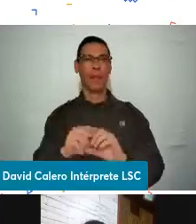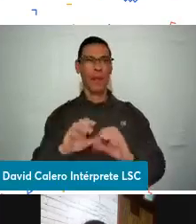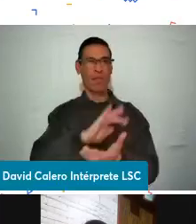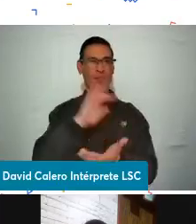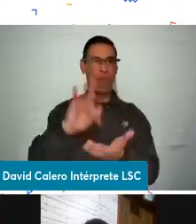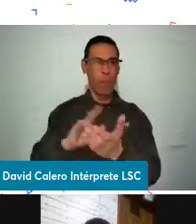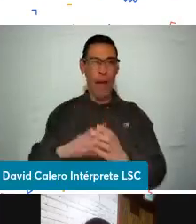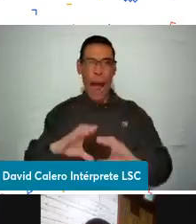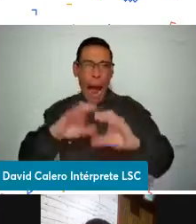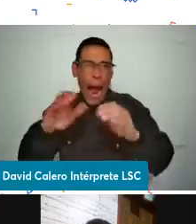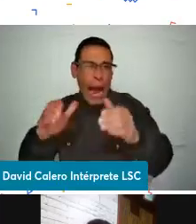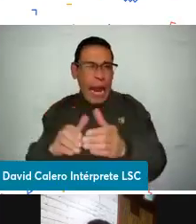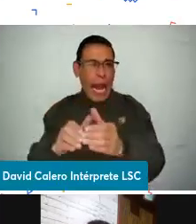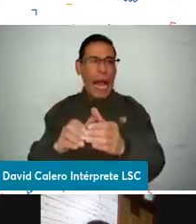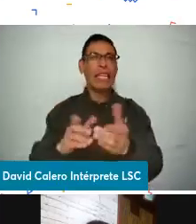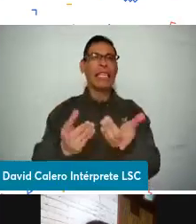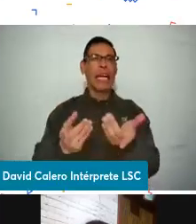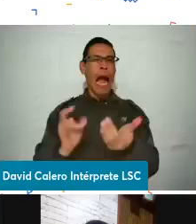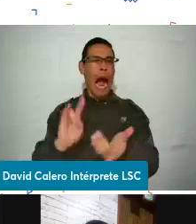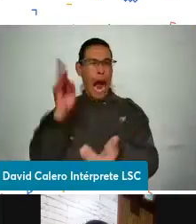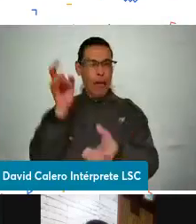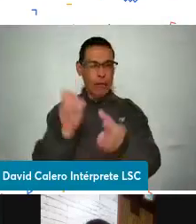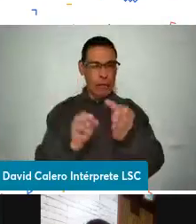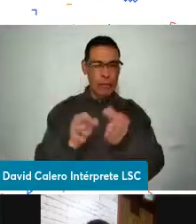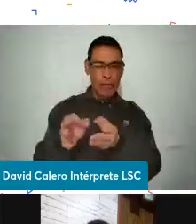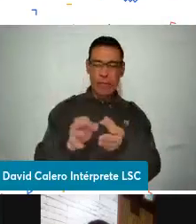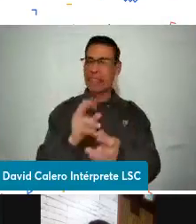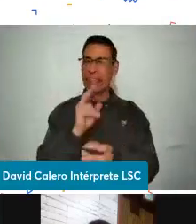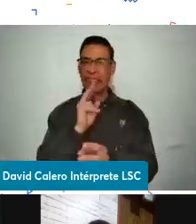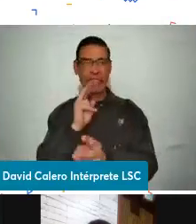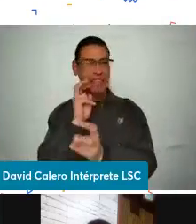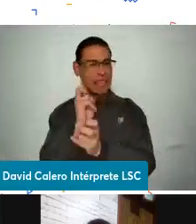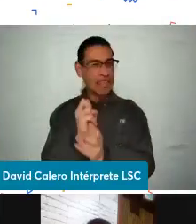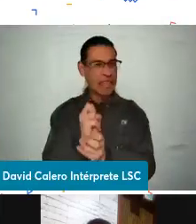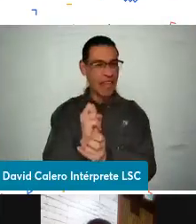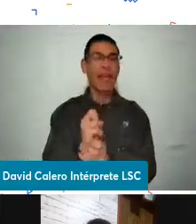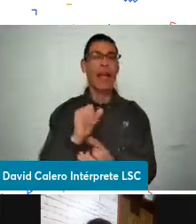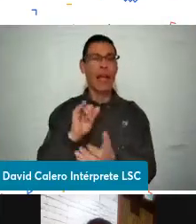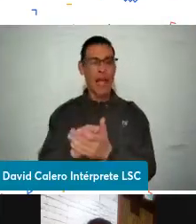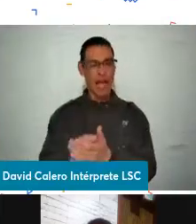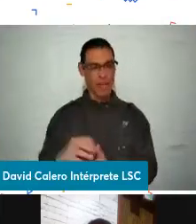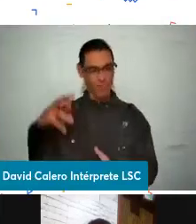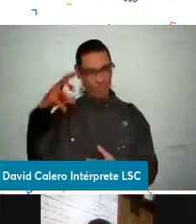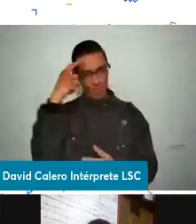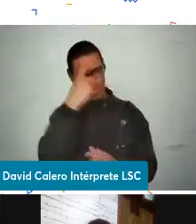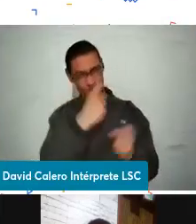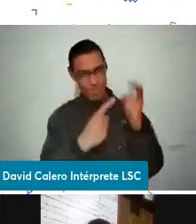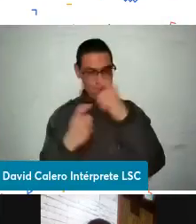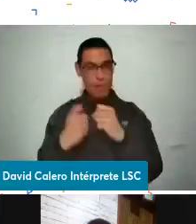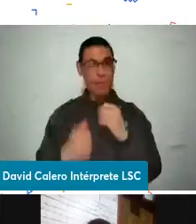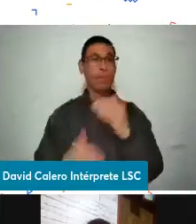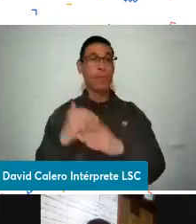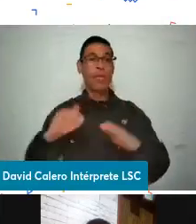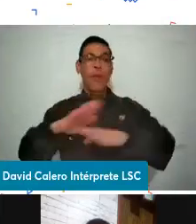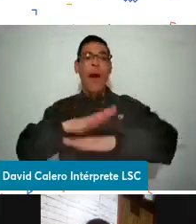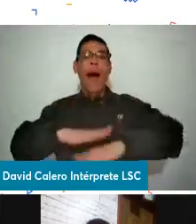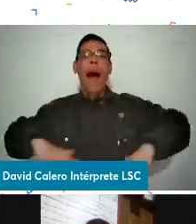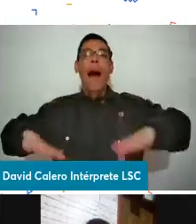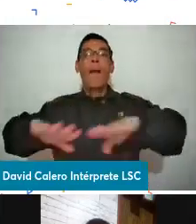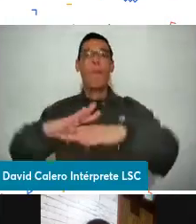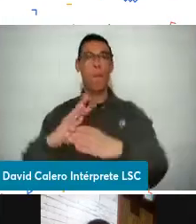seguir instrucciones. De allí surge la necesidad de crear un ambiente inclusivo que permitiera a